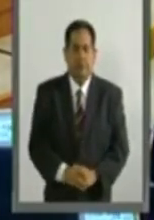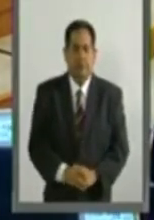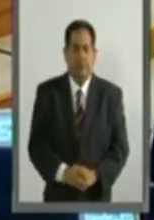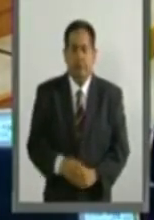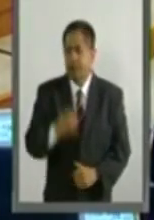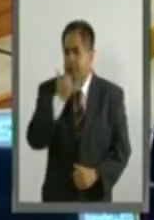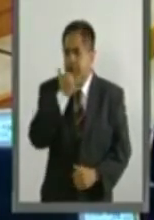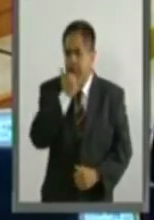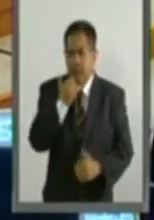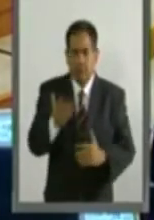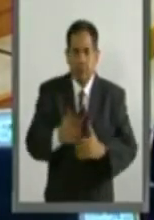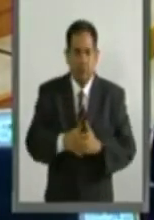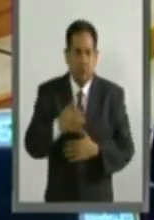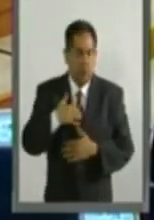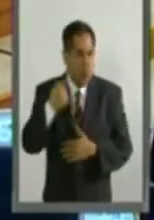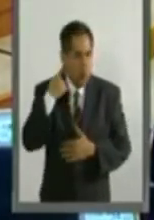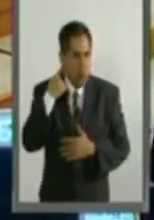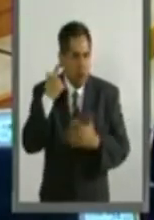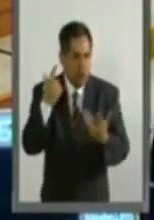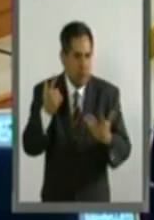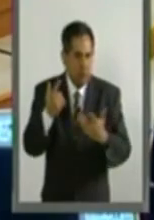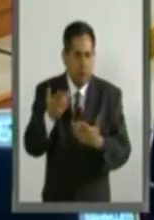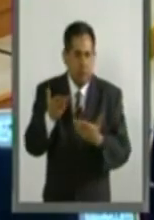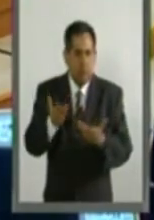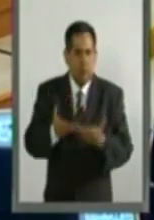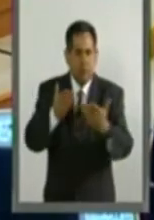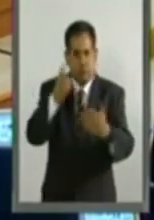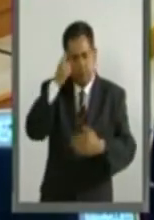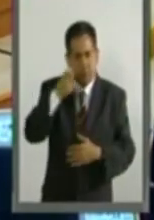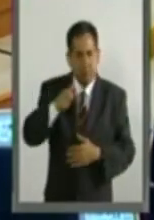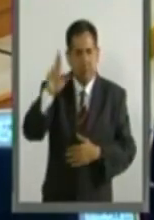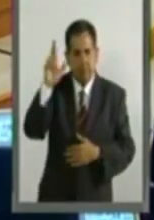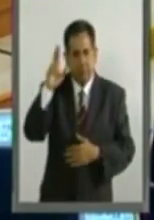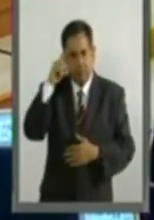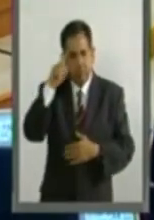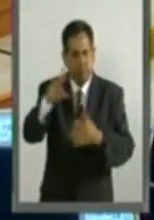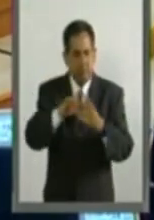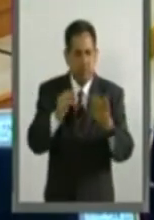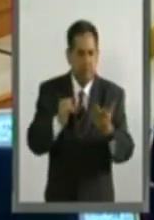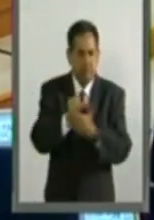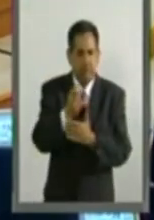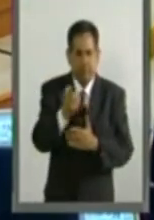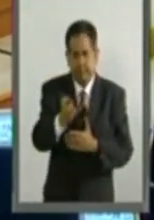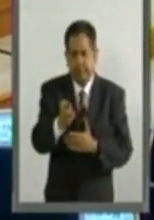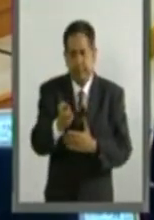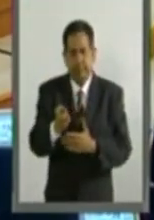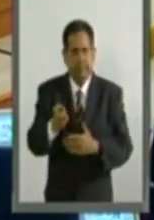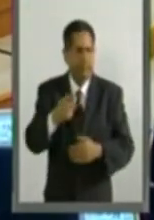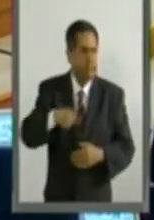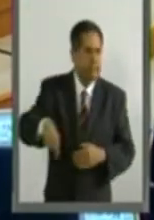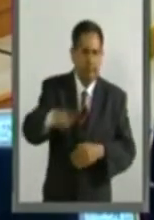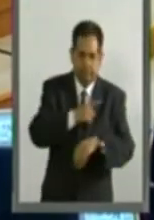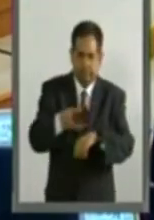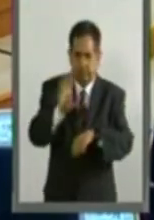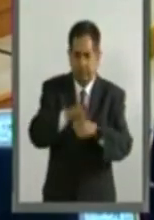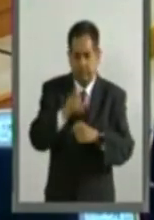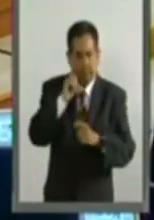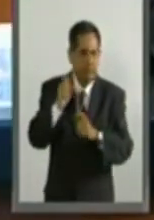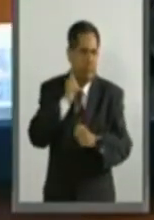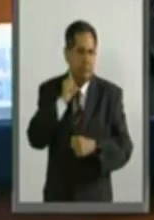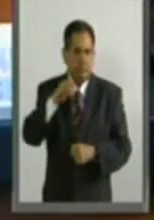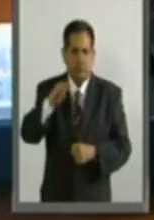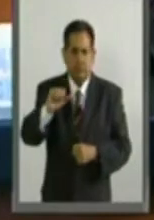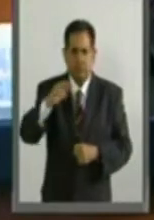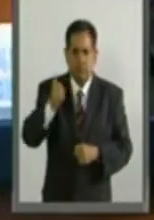Perdón, senador, no oí cuando ofrecían la palabra a alguien en el dictamen este que aprueba la licencia de la senadora